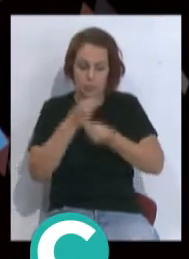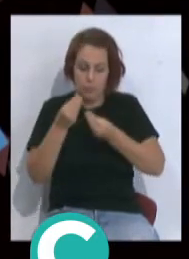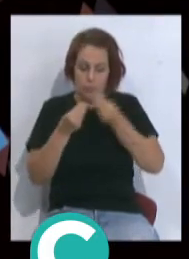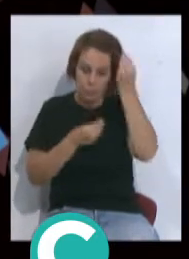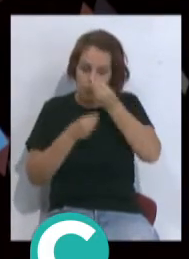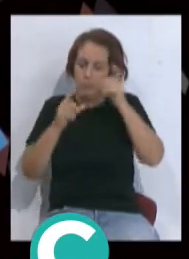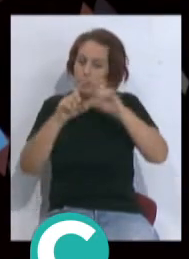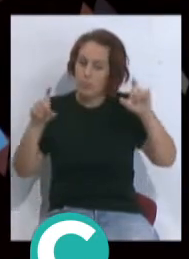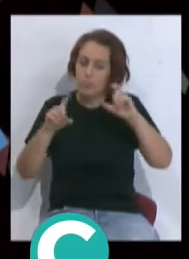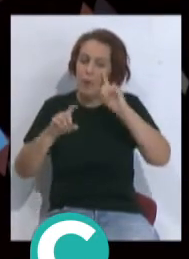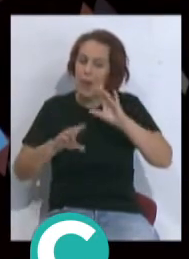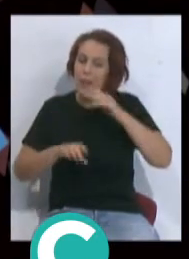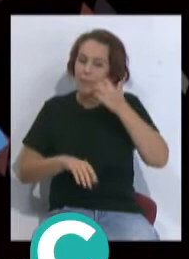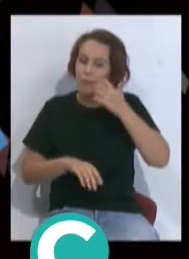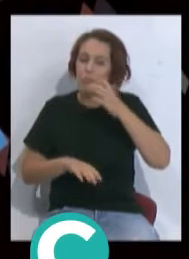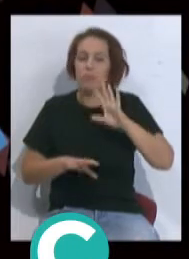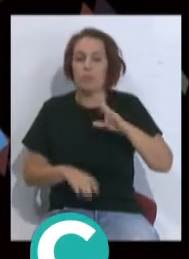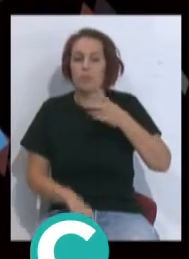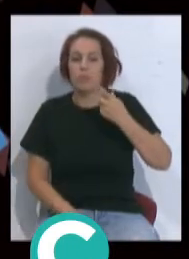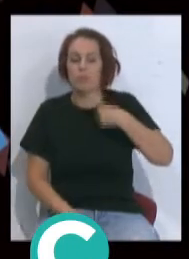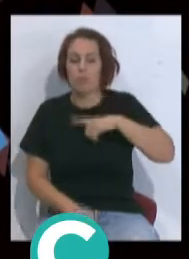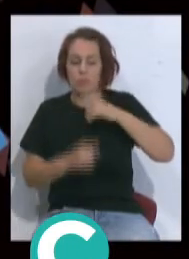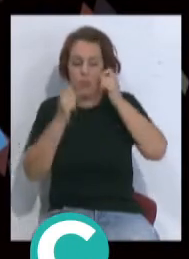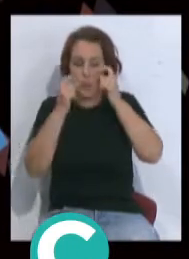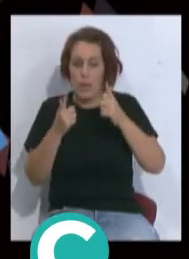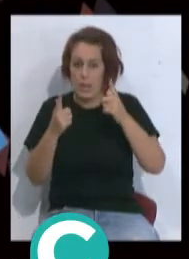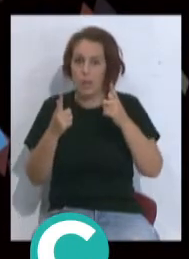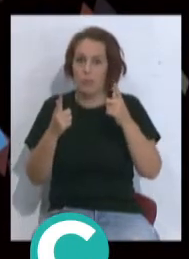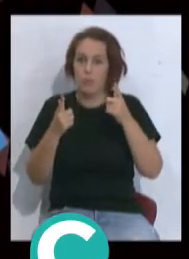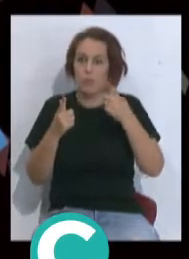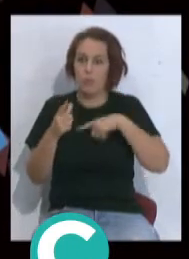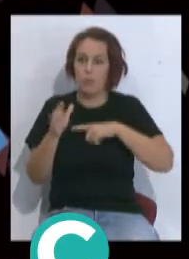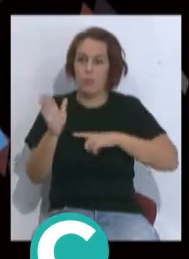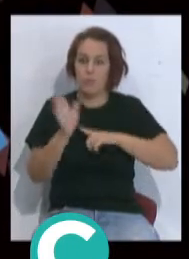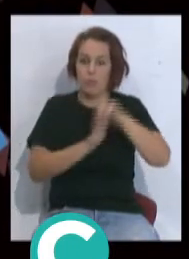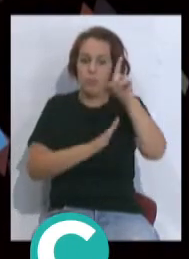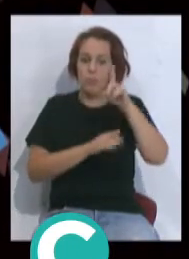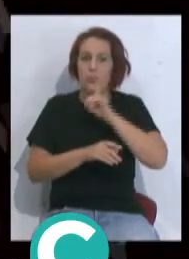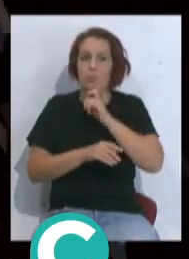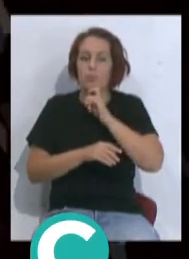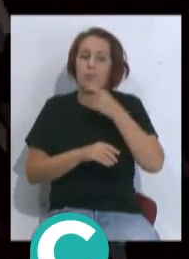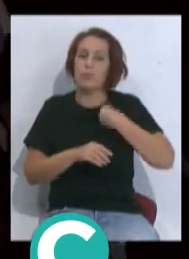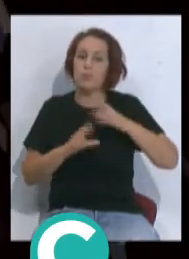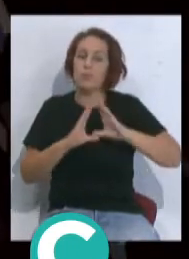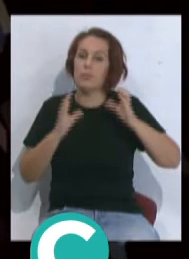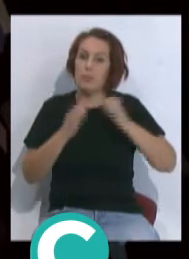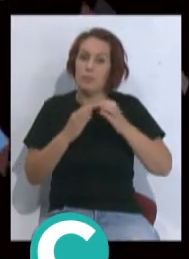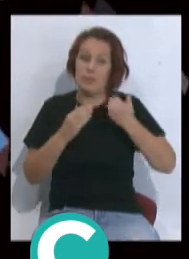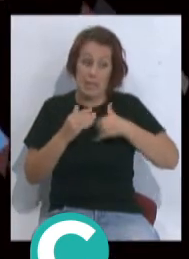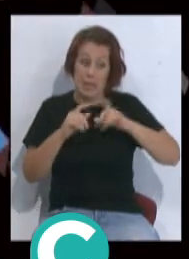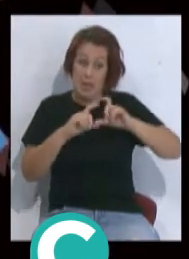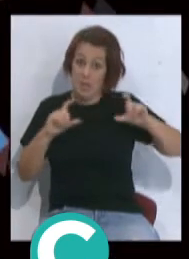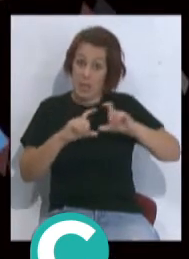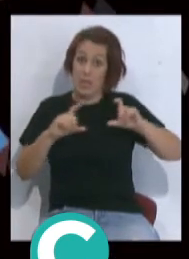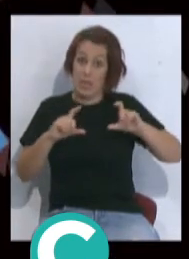aunque parezca hablarlo algo extraño, pero realmente también nos estamos dando cuenta cómo estamos creciendo y cómo crecen esas agrupaciones que ya son empresas